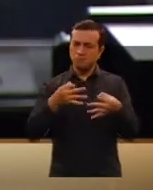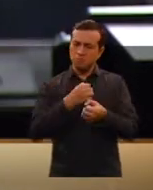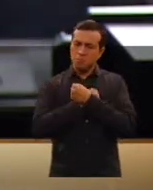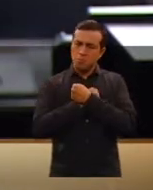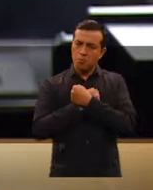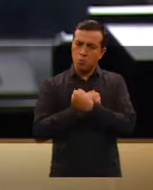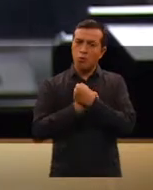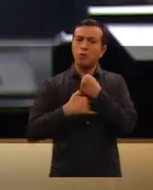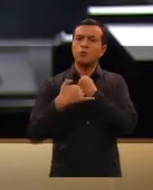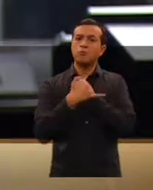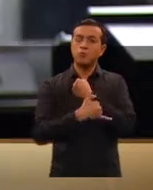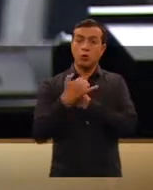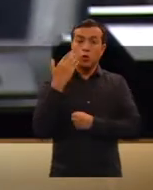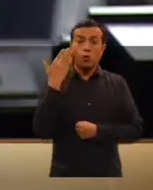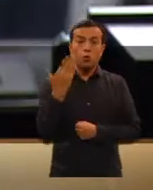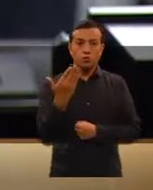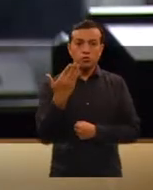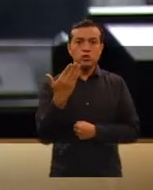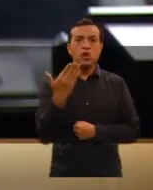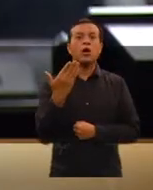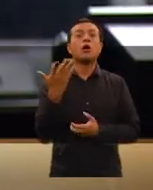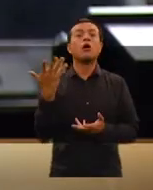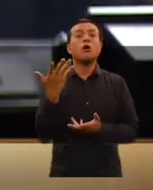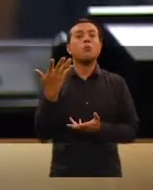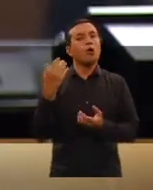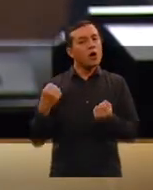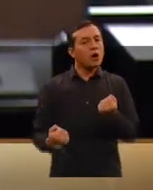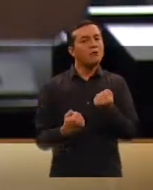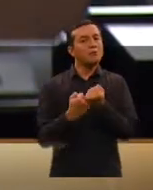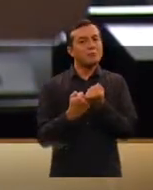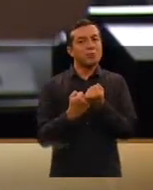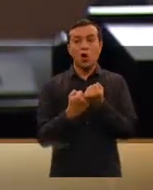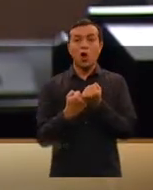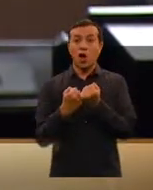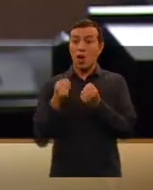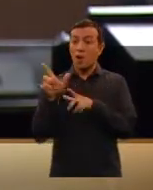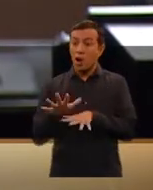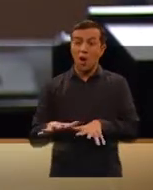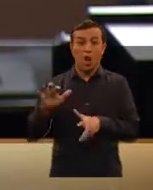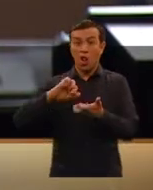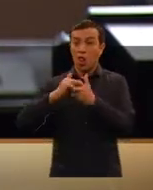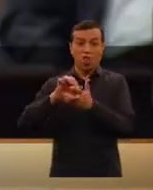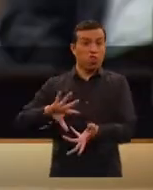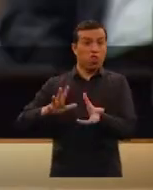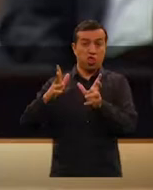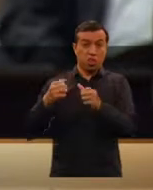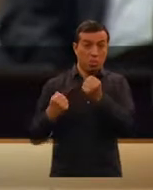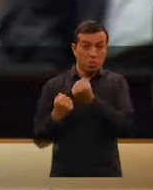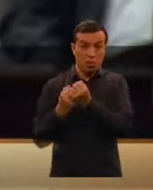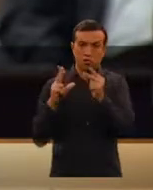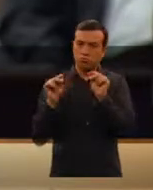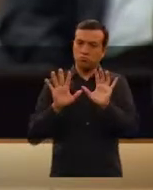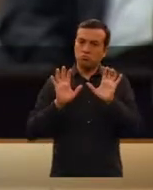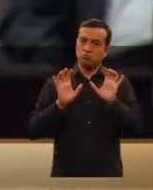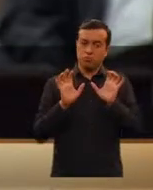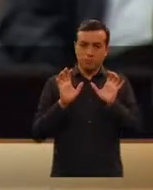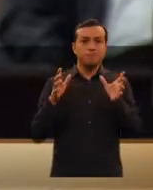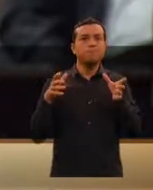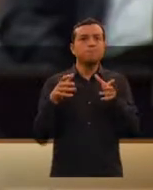y patriótica, porque usted no se permitió para seguir incendiando al país. Mientras esto